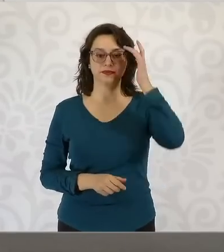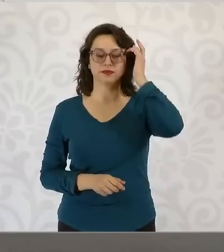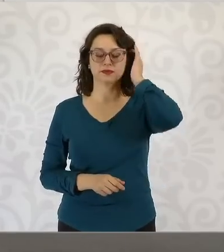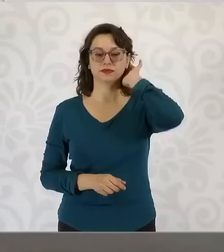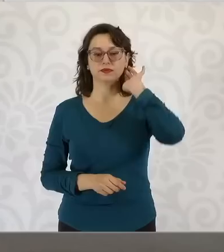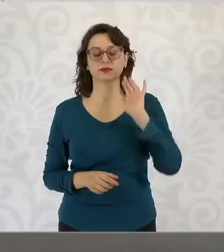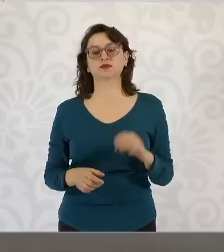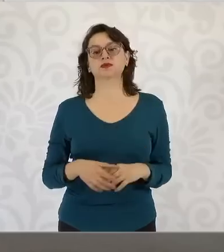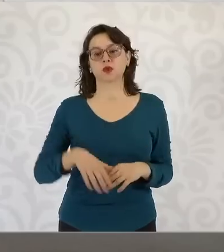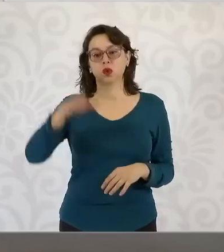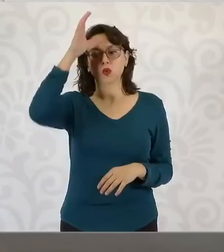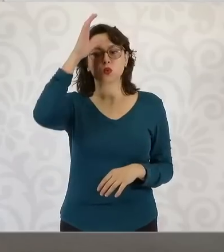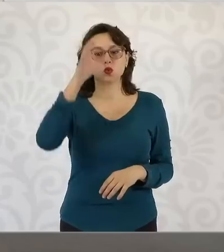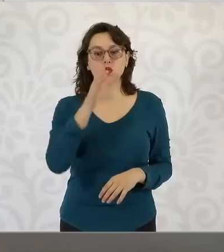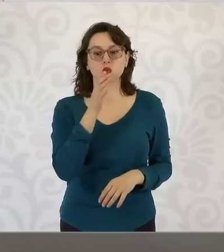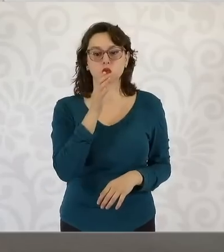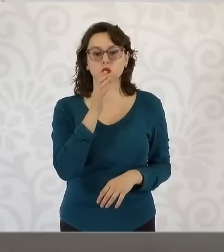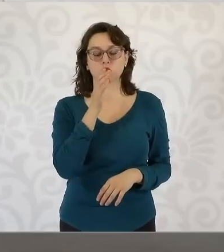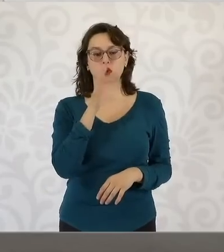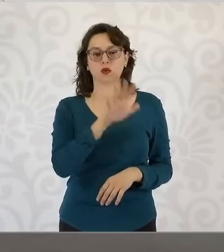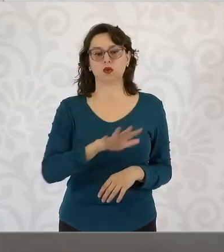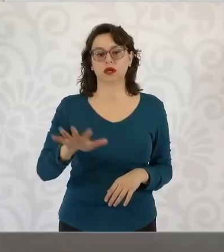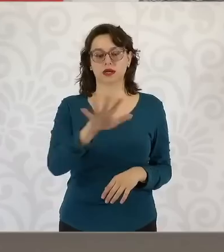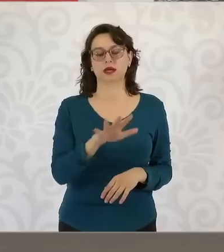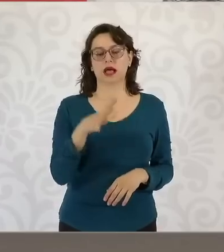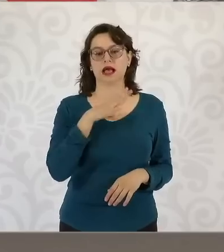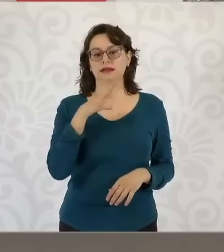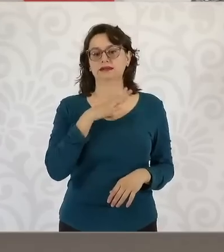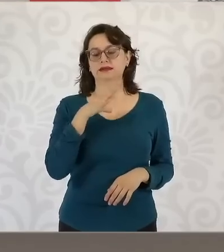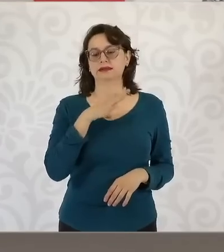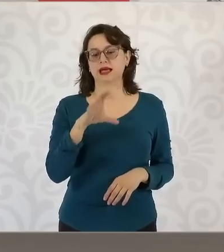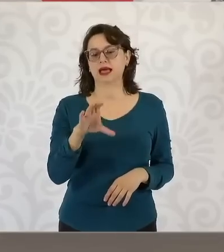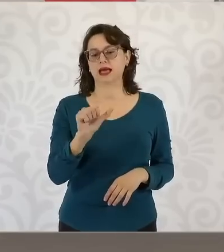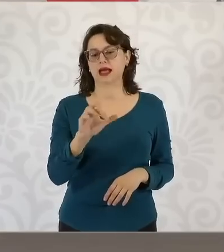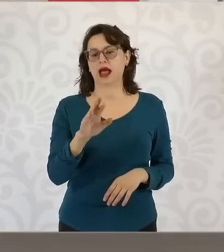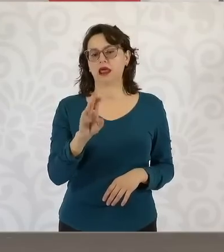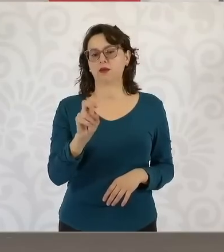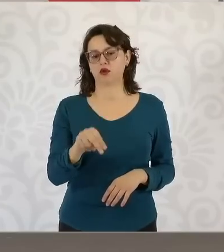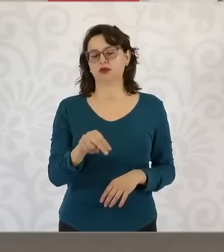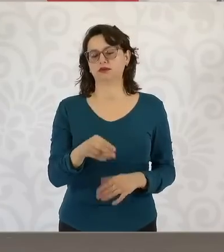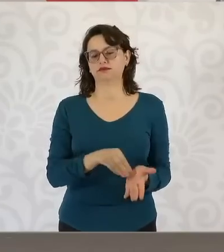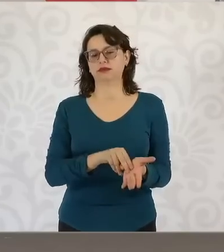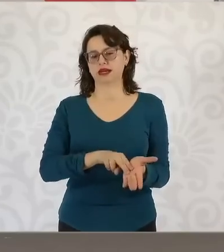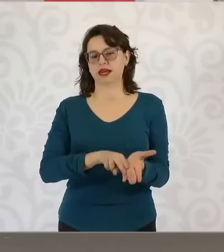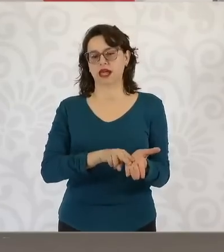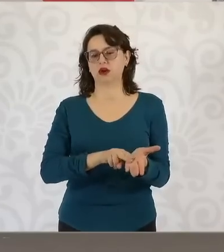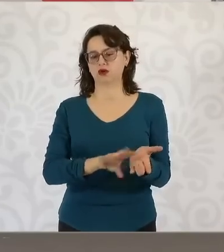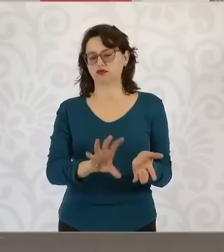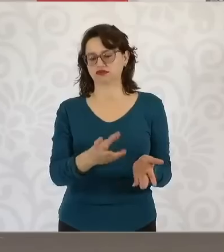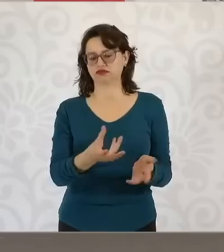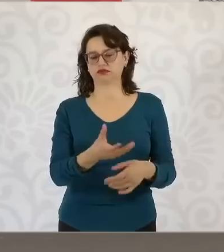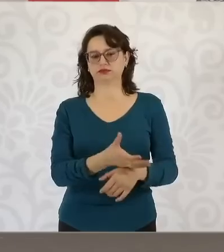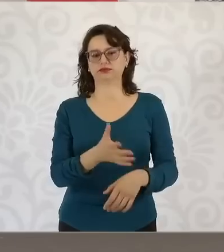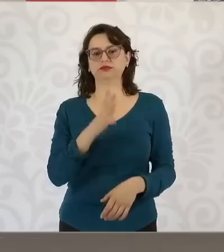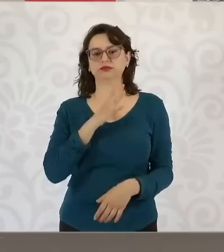de Coahuila, la región de Monclova y zona carbonífera, que se incluyó por instrucciones de la presidenta, y Hermosillo,